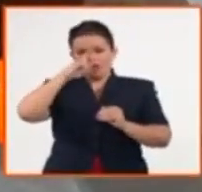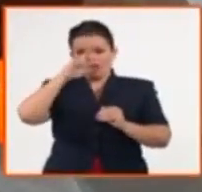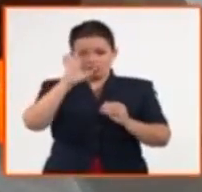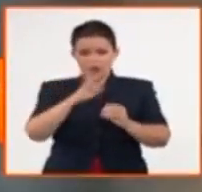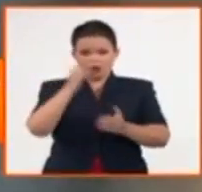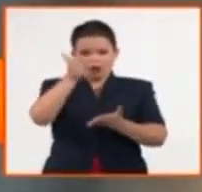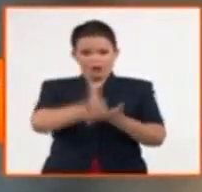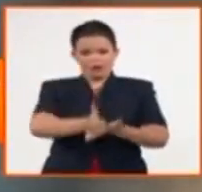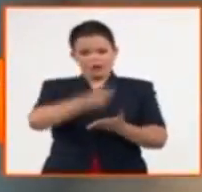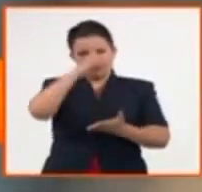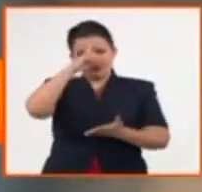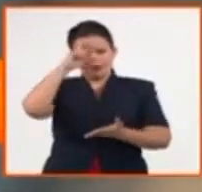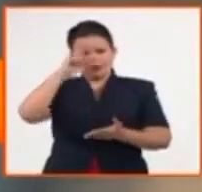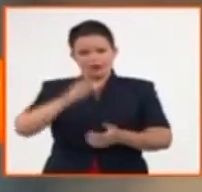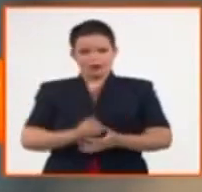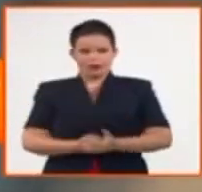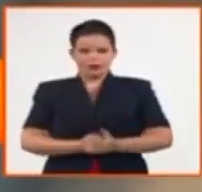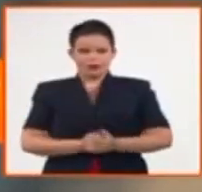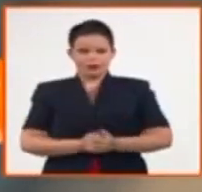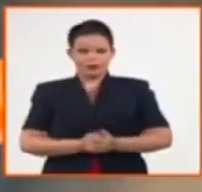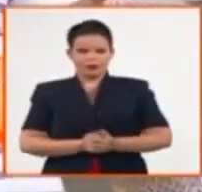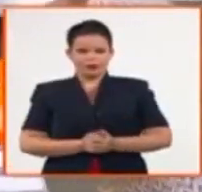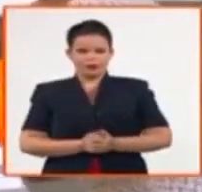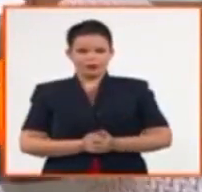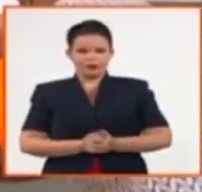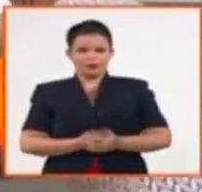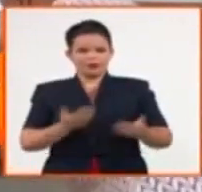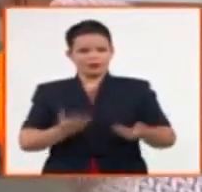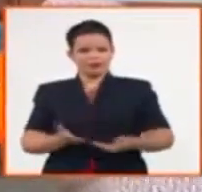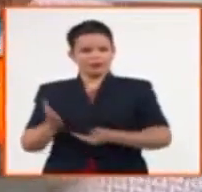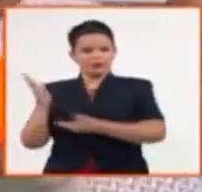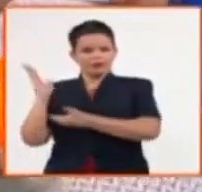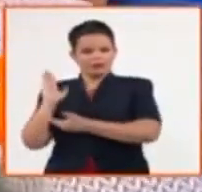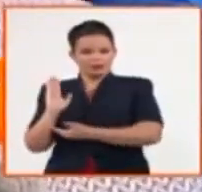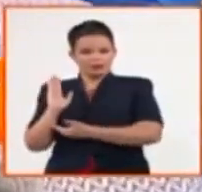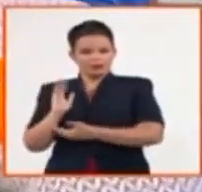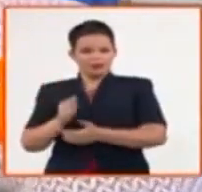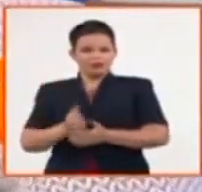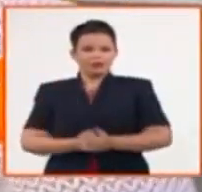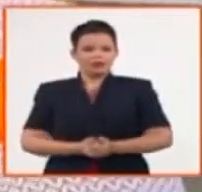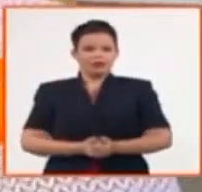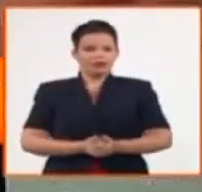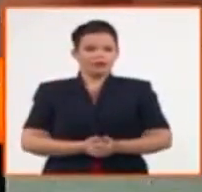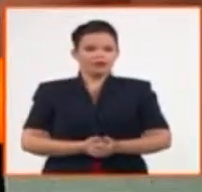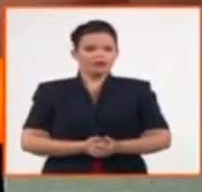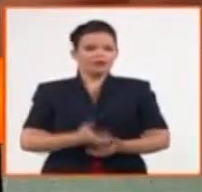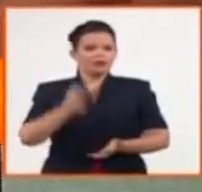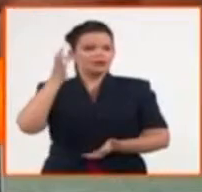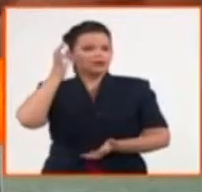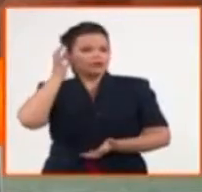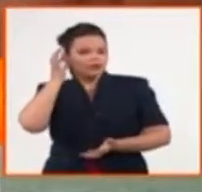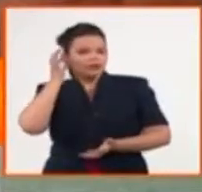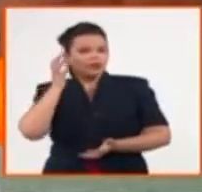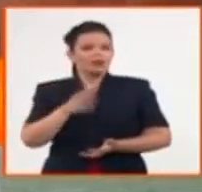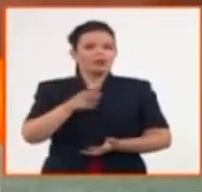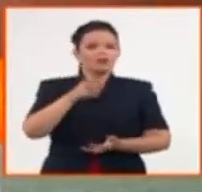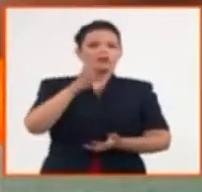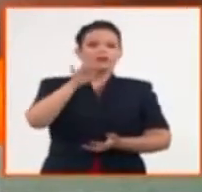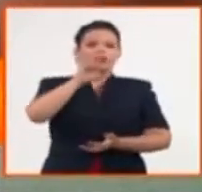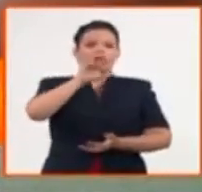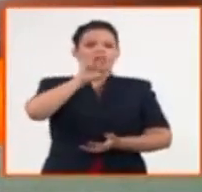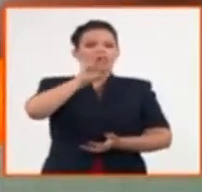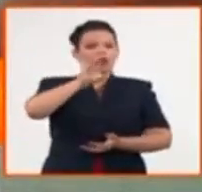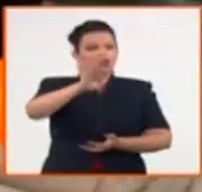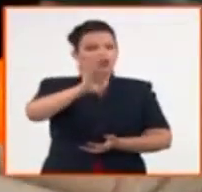provincia. Una de las beneficiadas fue Orlinda Venegas Bernal, conocida como La Negra, quien a sus 89 años bien conoce